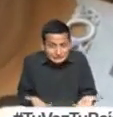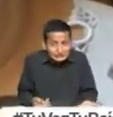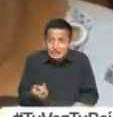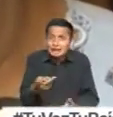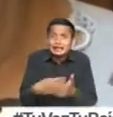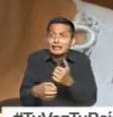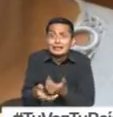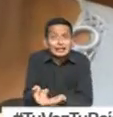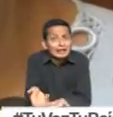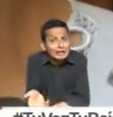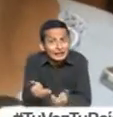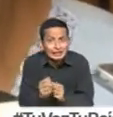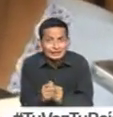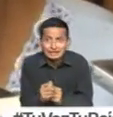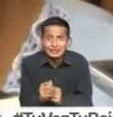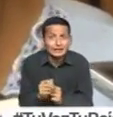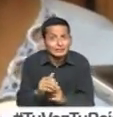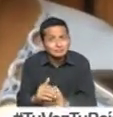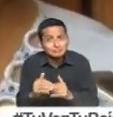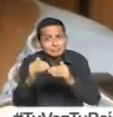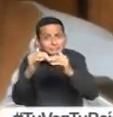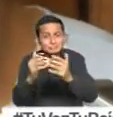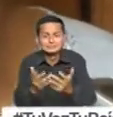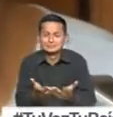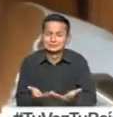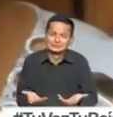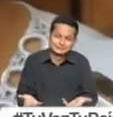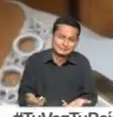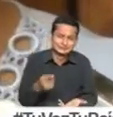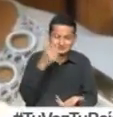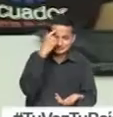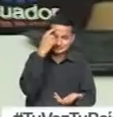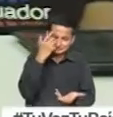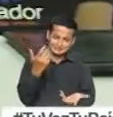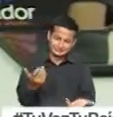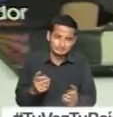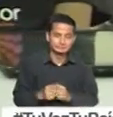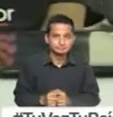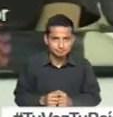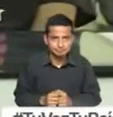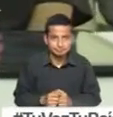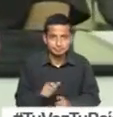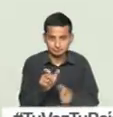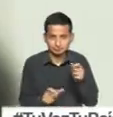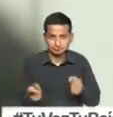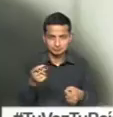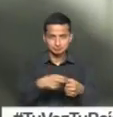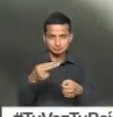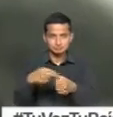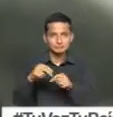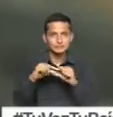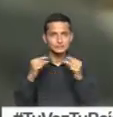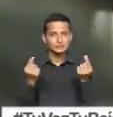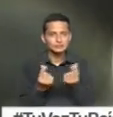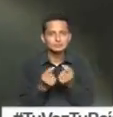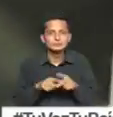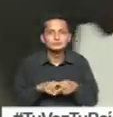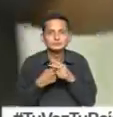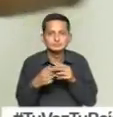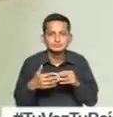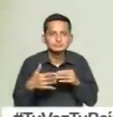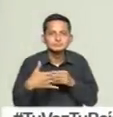mi hija salga con este mérito, o sea, ya puede imaginarse. Los integrantes del Grupo de Alto Rendimiento iniciarán